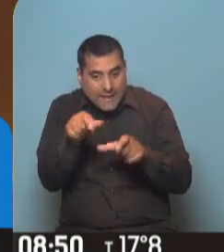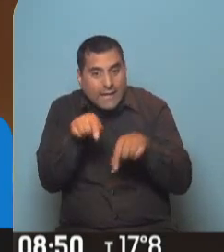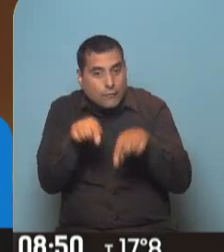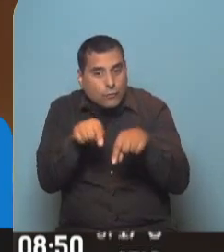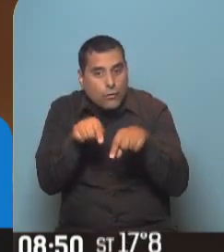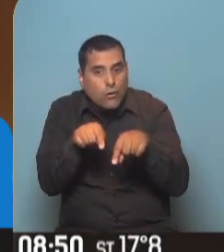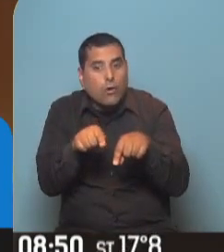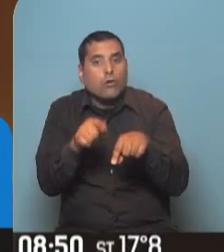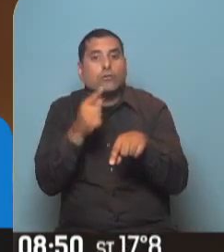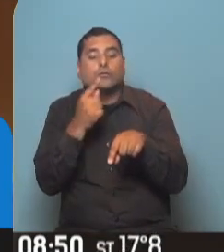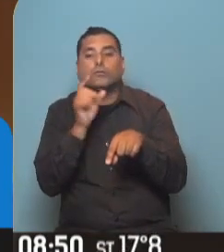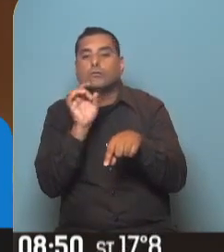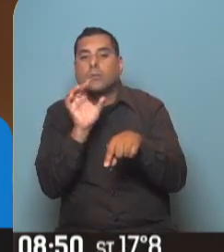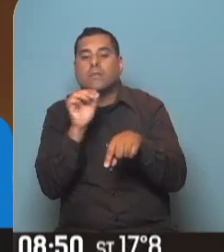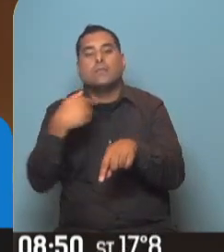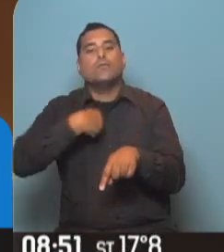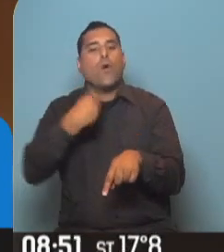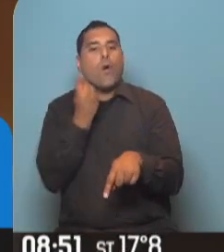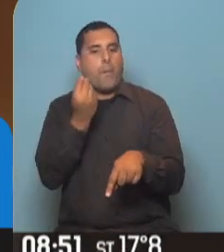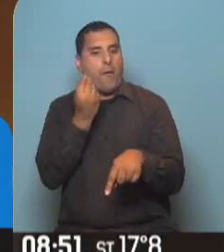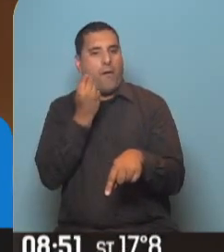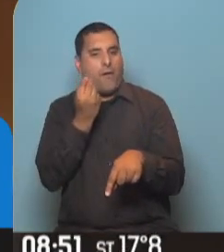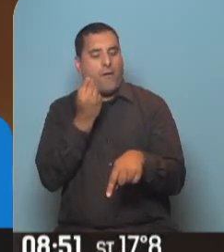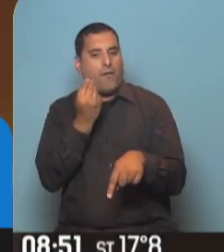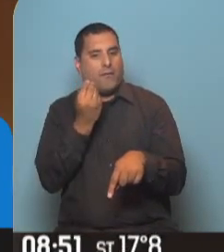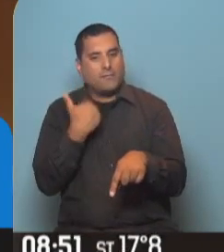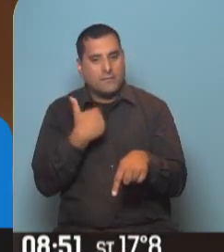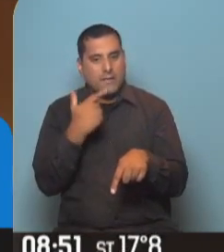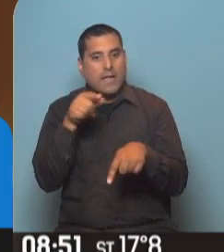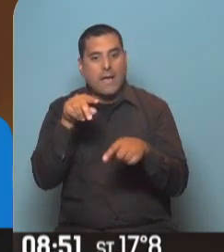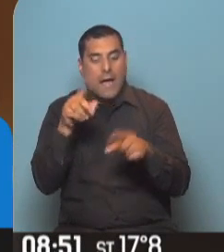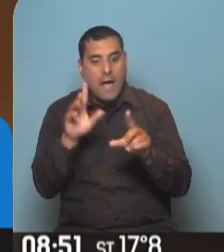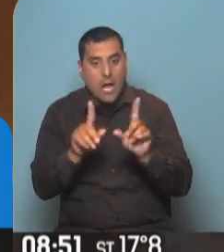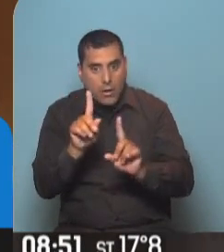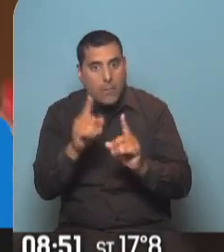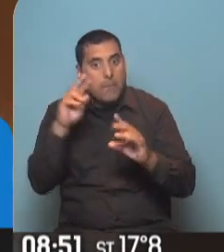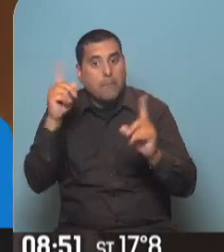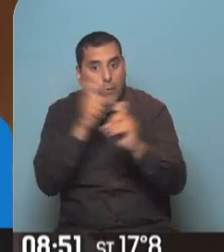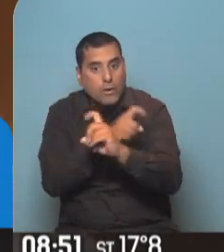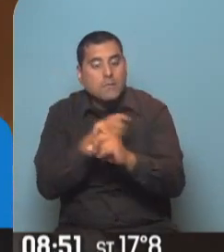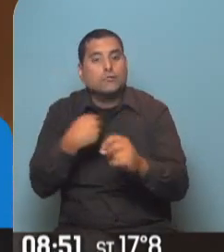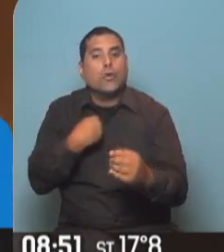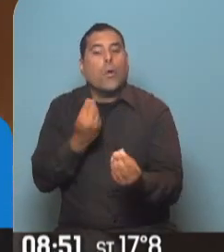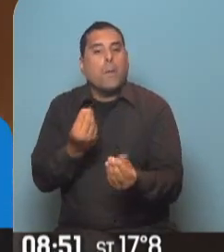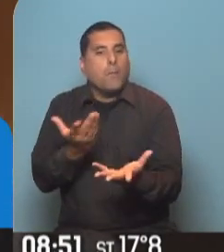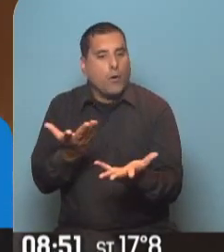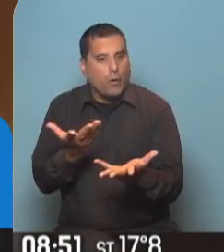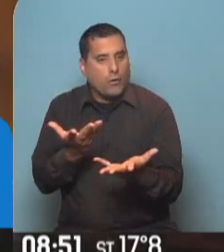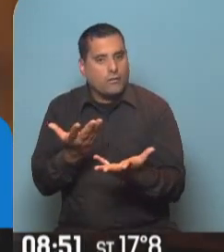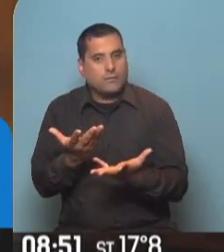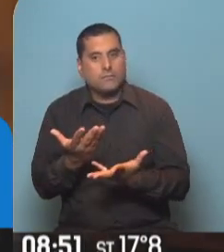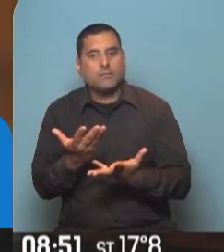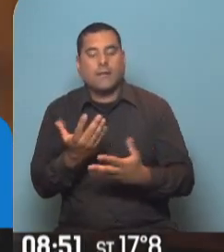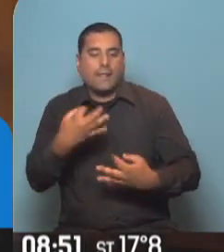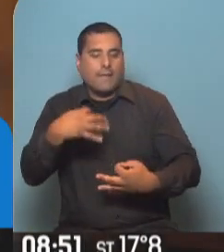la posición que se tome frente al hecho y las respuestas que individual o colectivamente le demos a de eso pero una respuesta tiene que dar sí y tiene